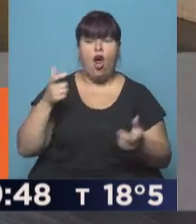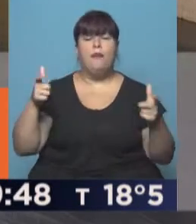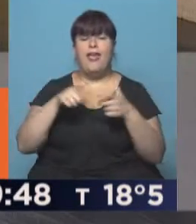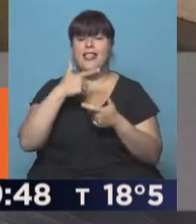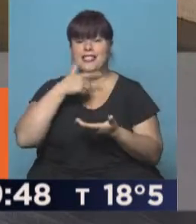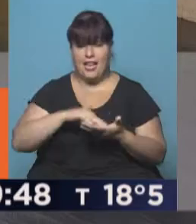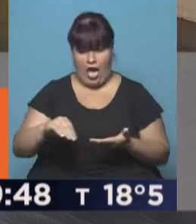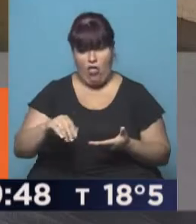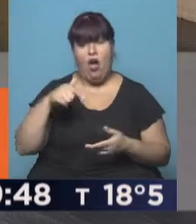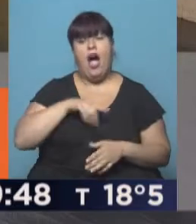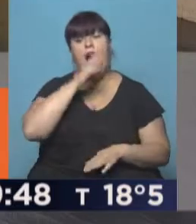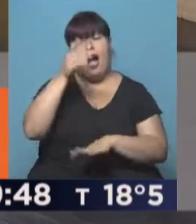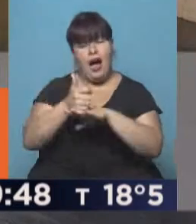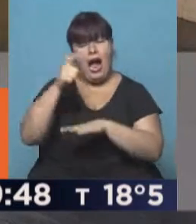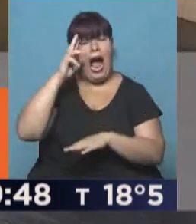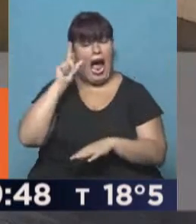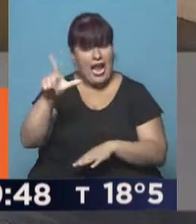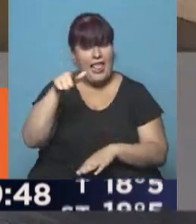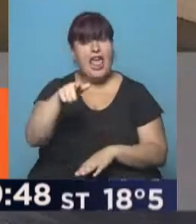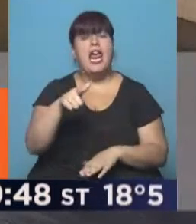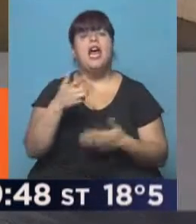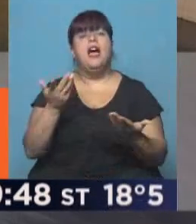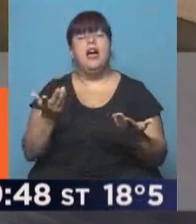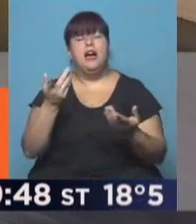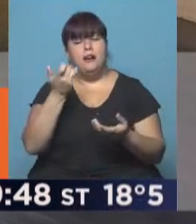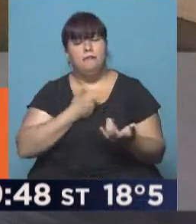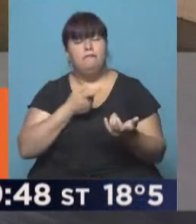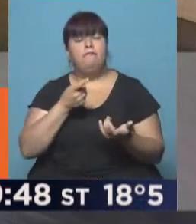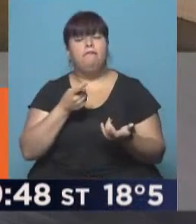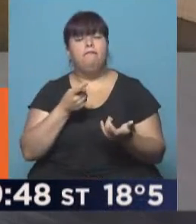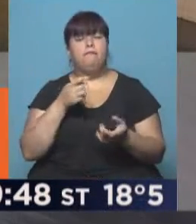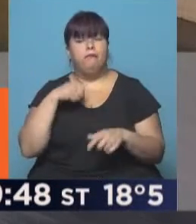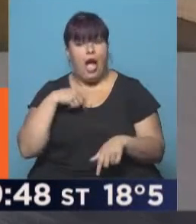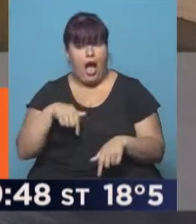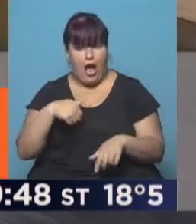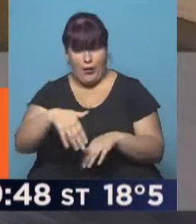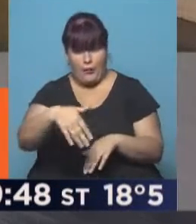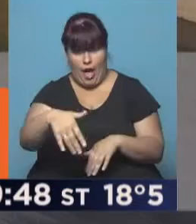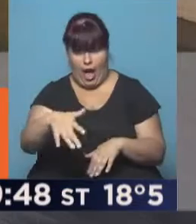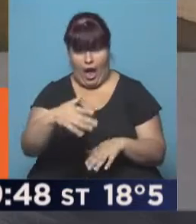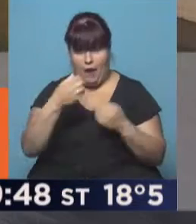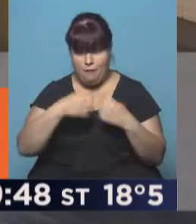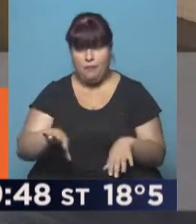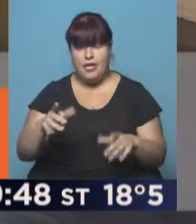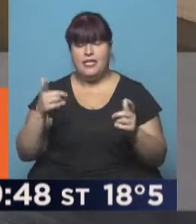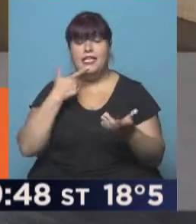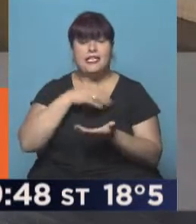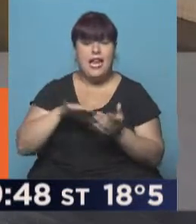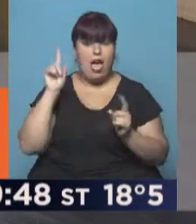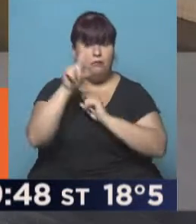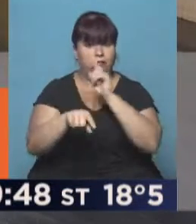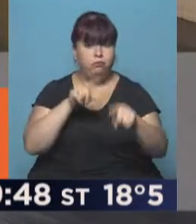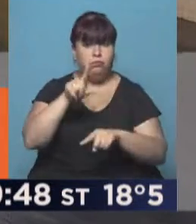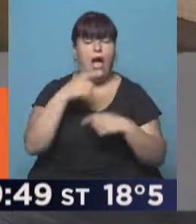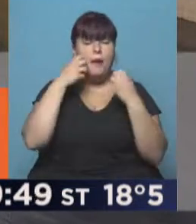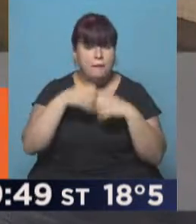Alta. Nos vamos al Senado, allí está Ariel Majirena. Ariel, estamos pronto ya a esperar a los senadores y esperar